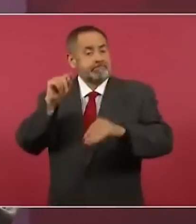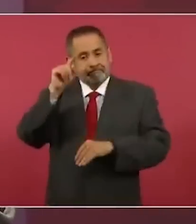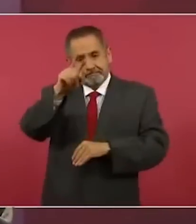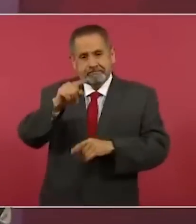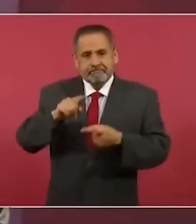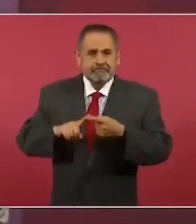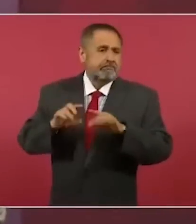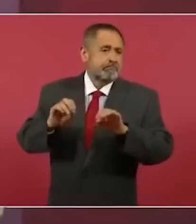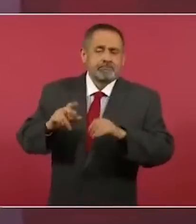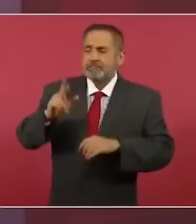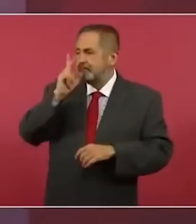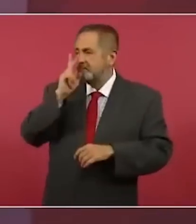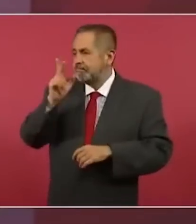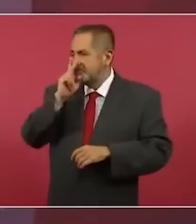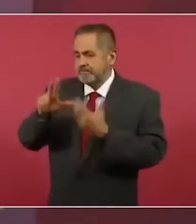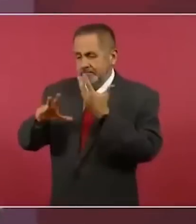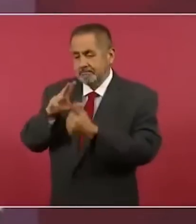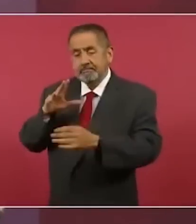un padre migrante,